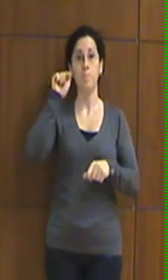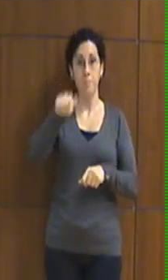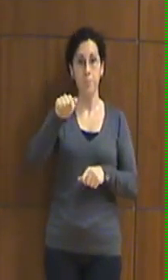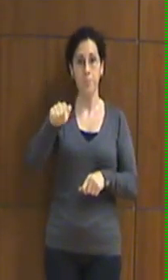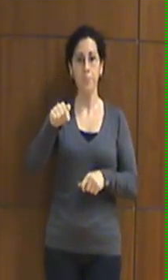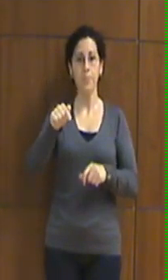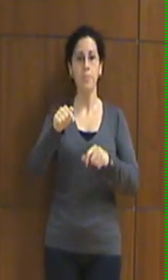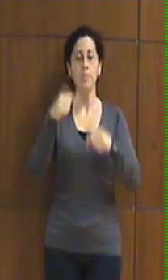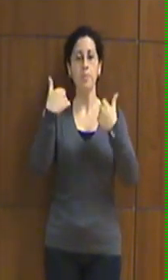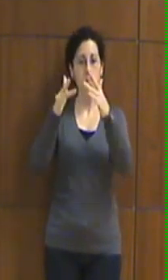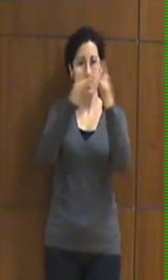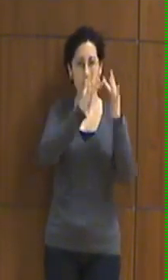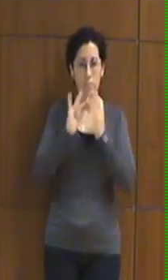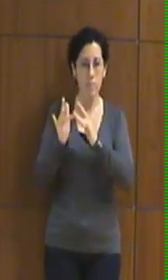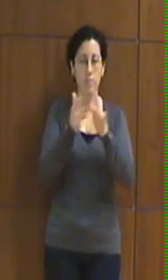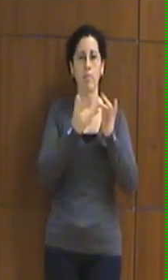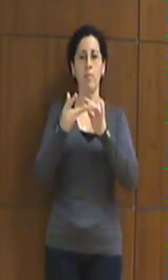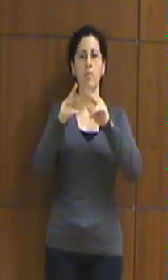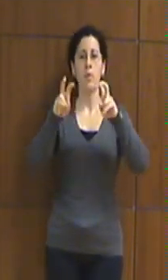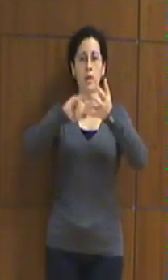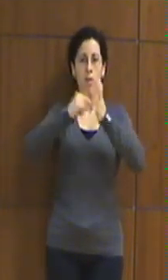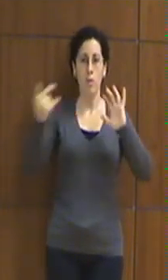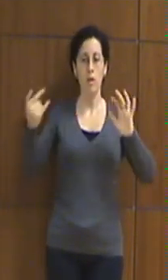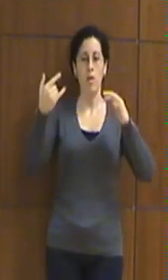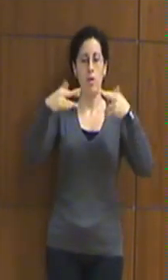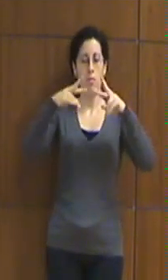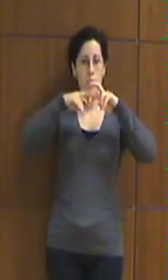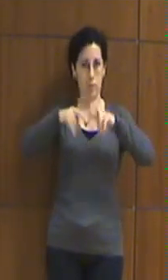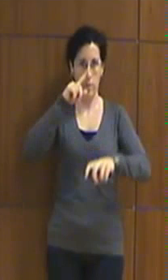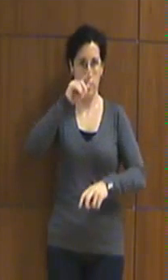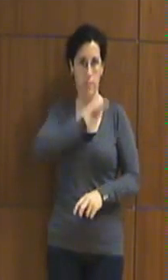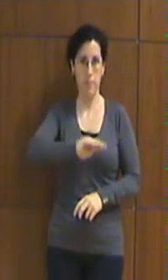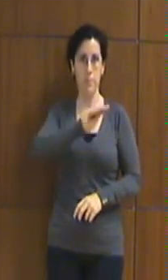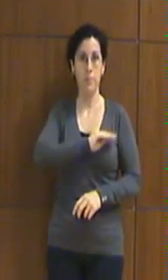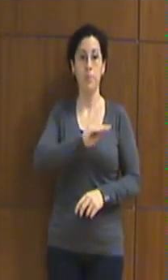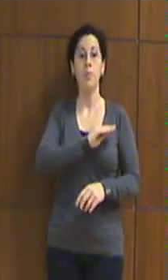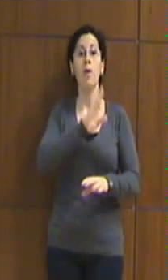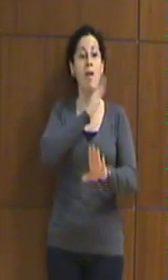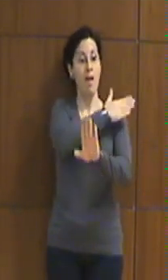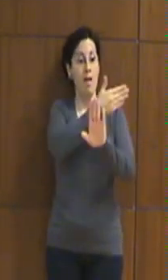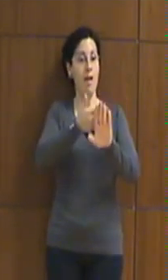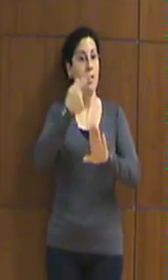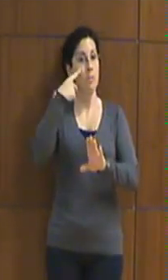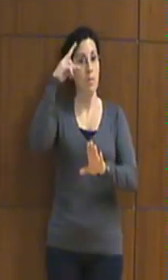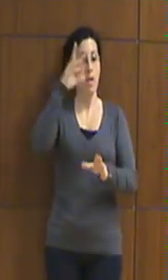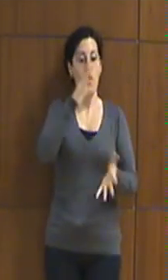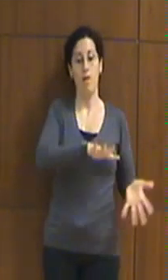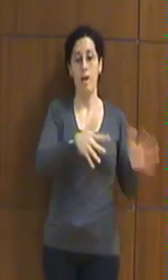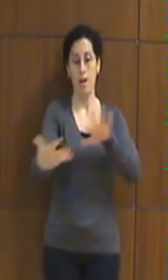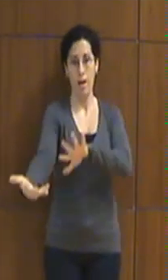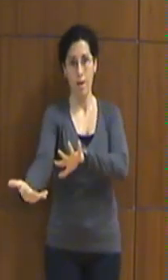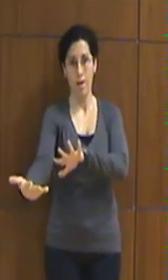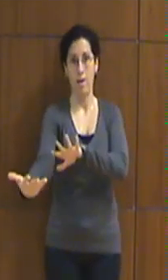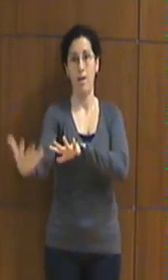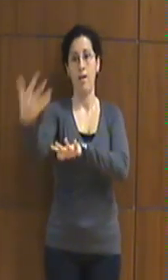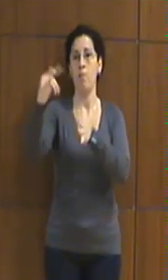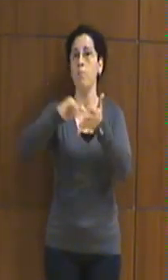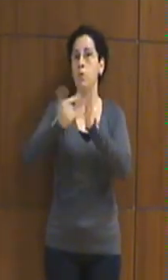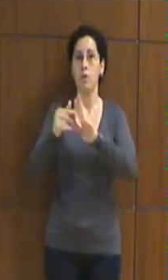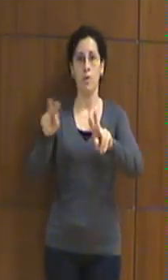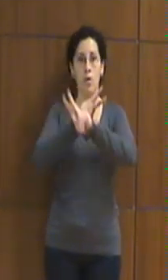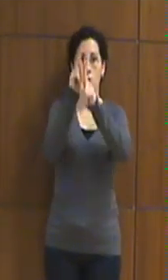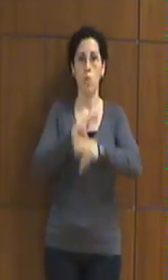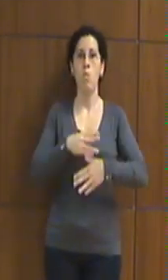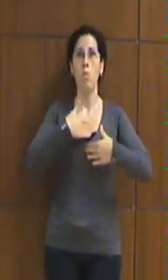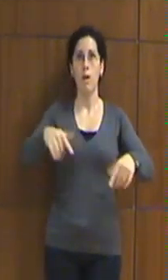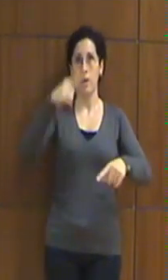un desarrollo, un contacto muy estrecho con las nuevas tecnologías y, bueno, pues aplicando todo esto ahora mismo en todos los proyectos